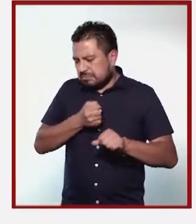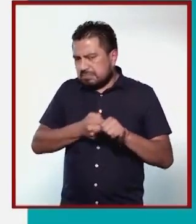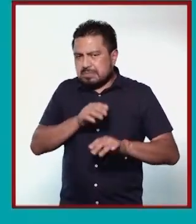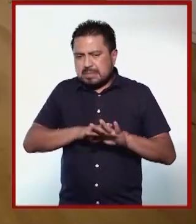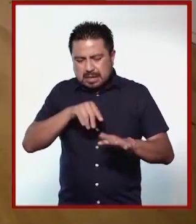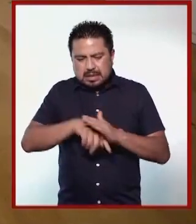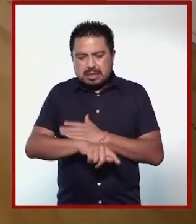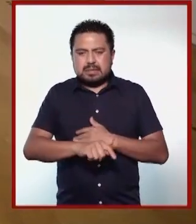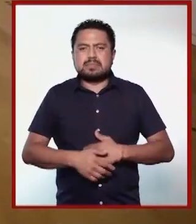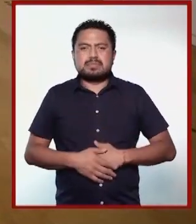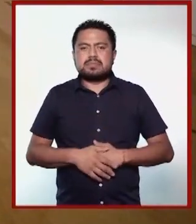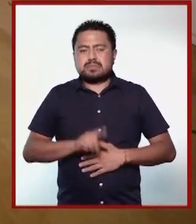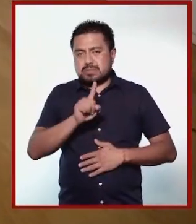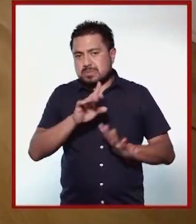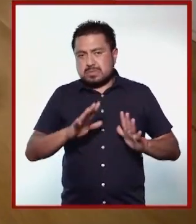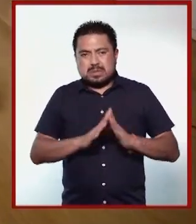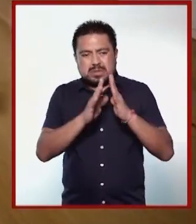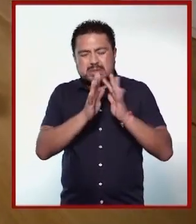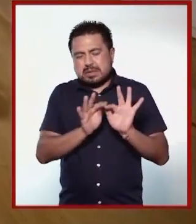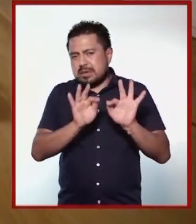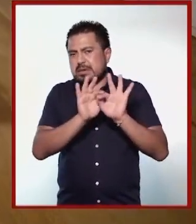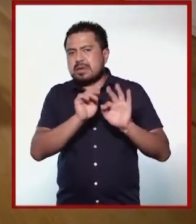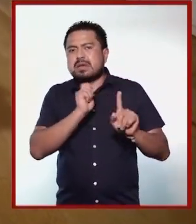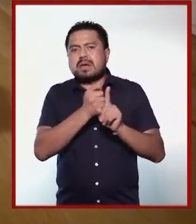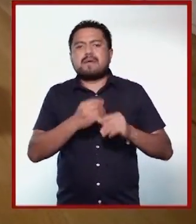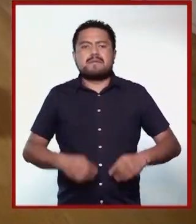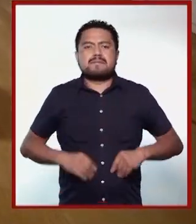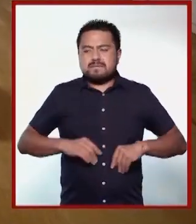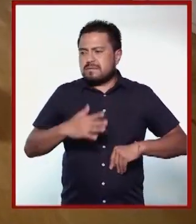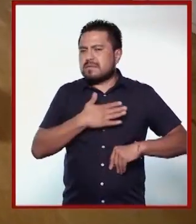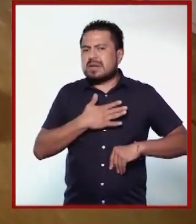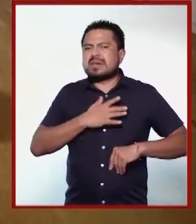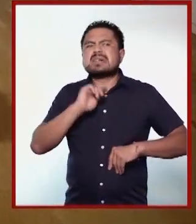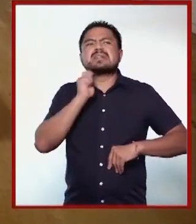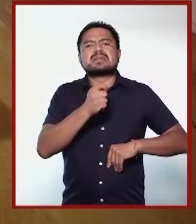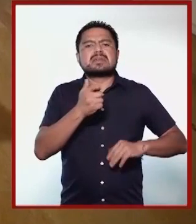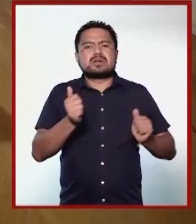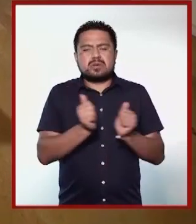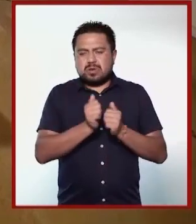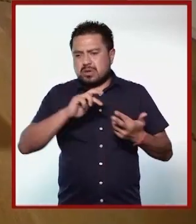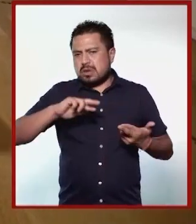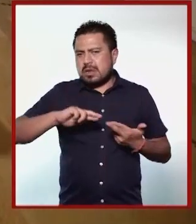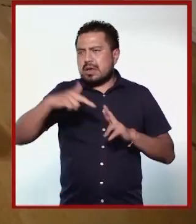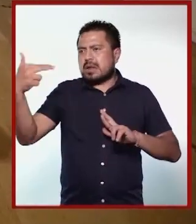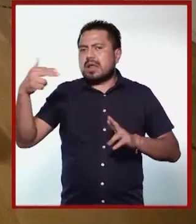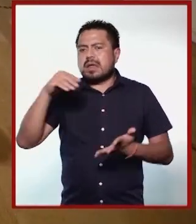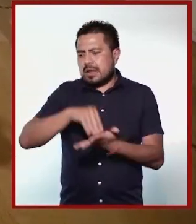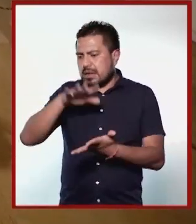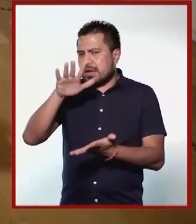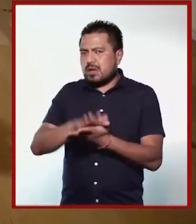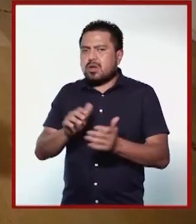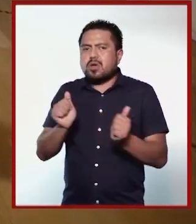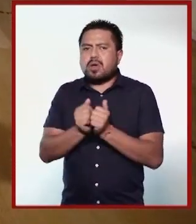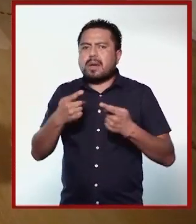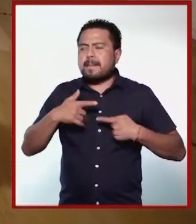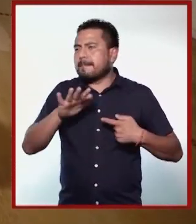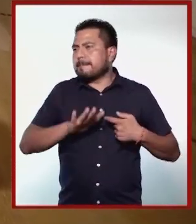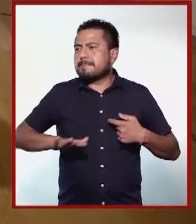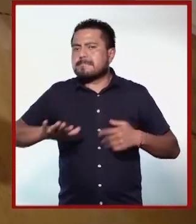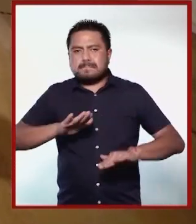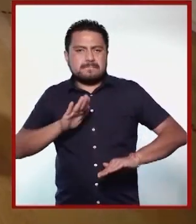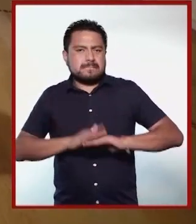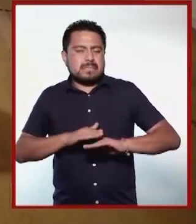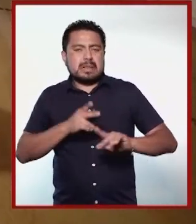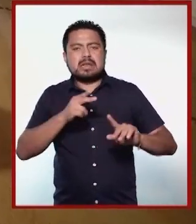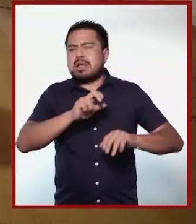fondo. Una parte fundamental de nuestras vidas está en las relaciones que establecemos con las demás personas.